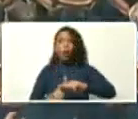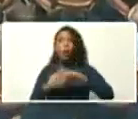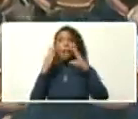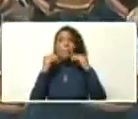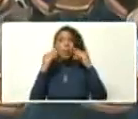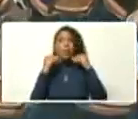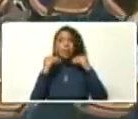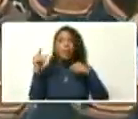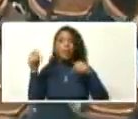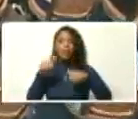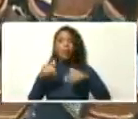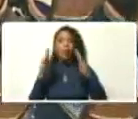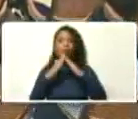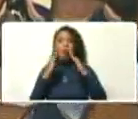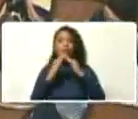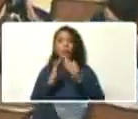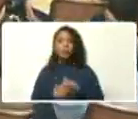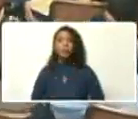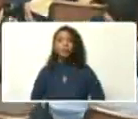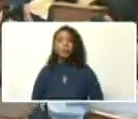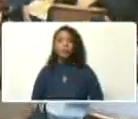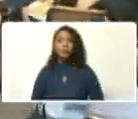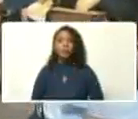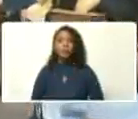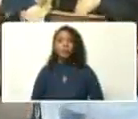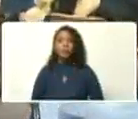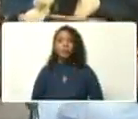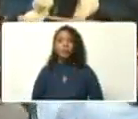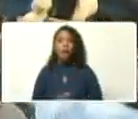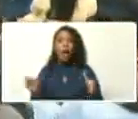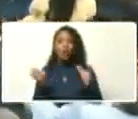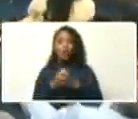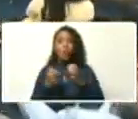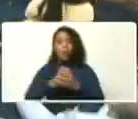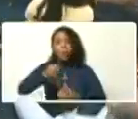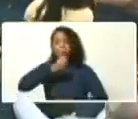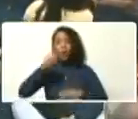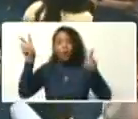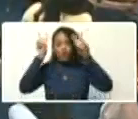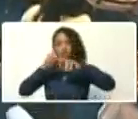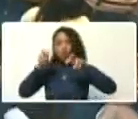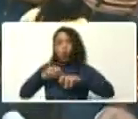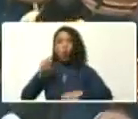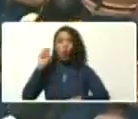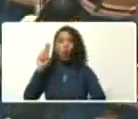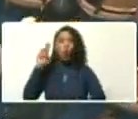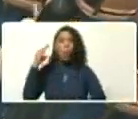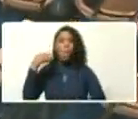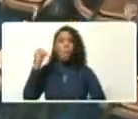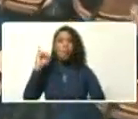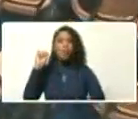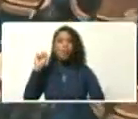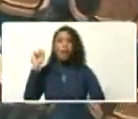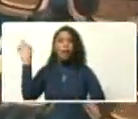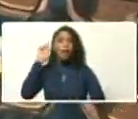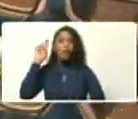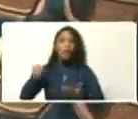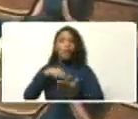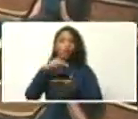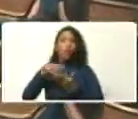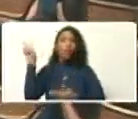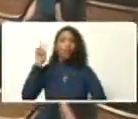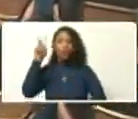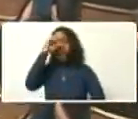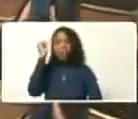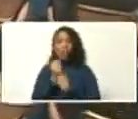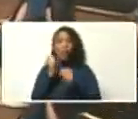de esta casa YBKE Mundial. Radio, a la Unidad de Periodismo de Investigación UPI de Radio Nacional de Venezuela, por los trabajos